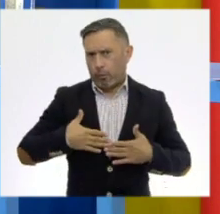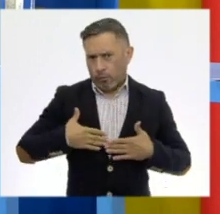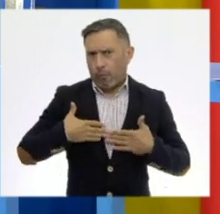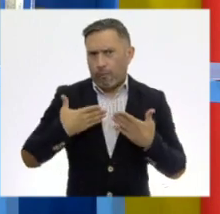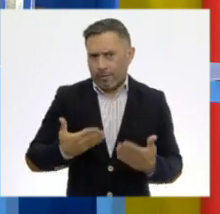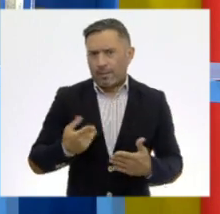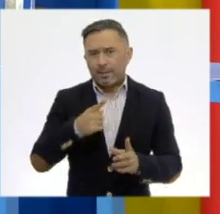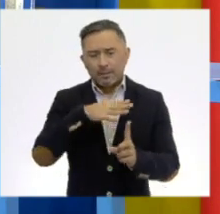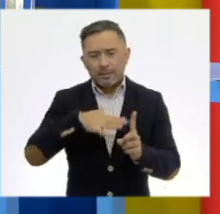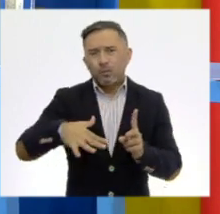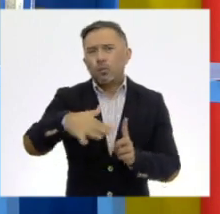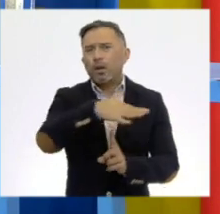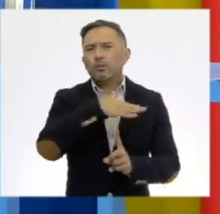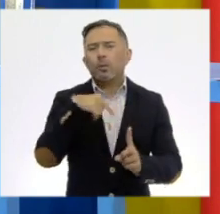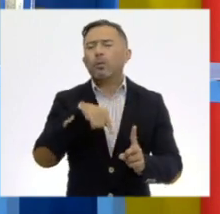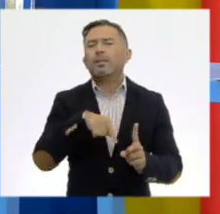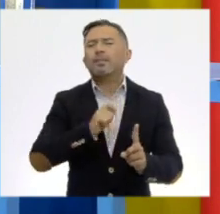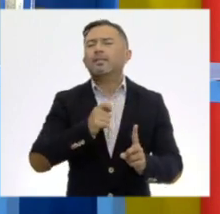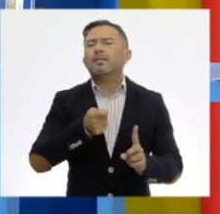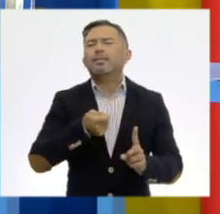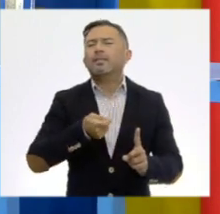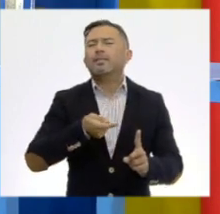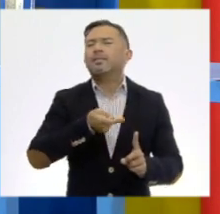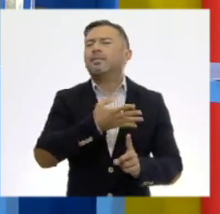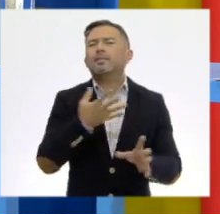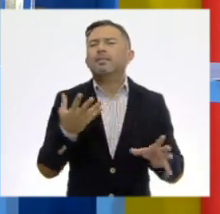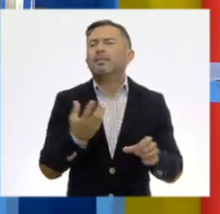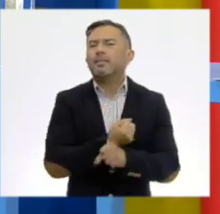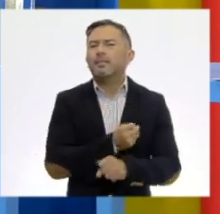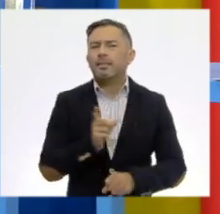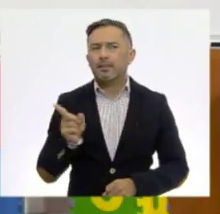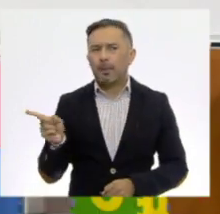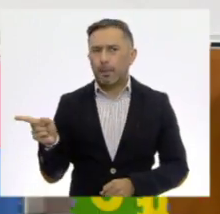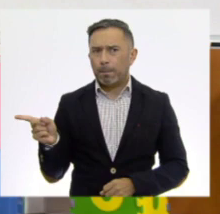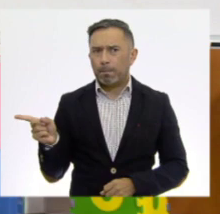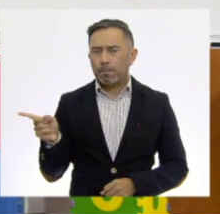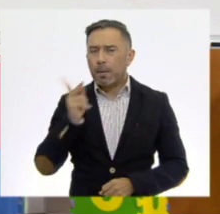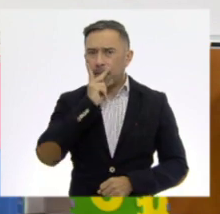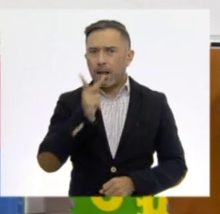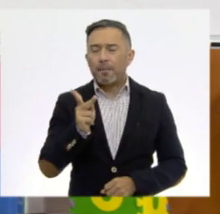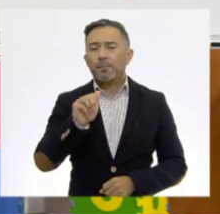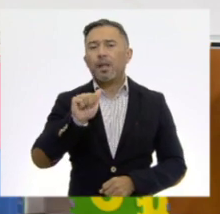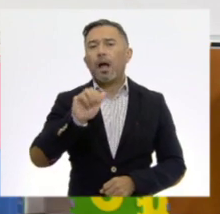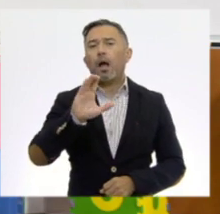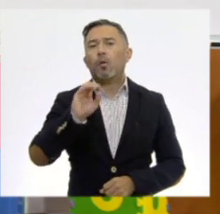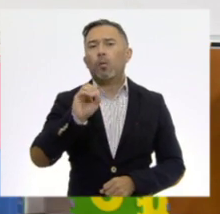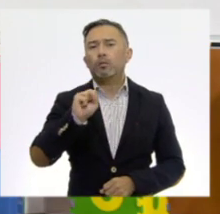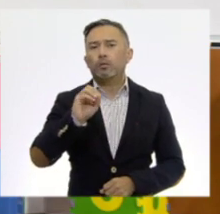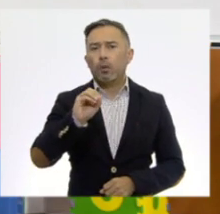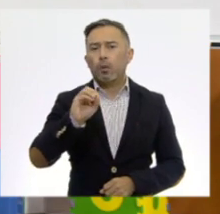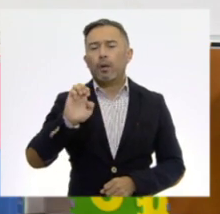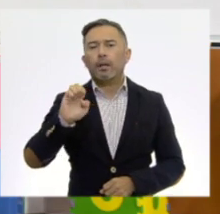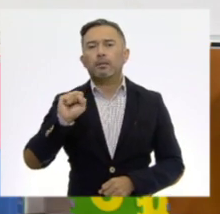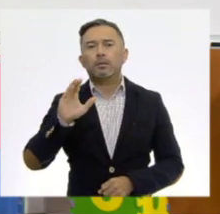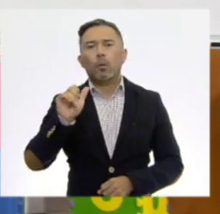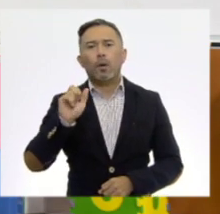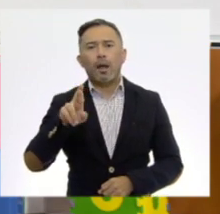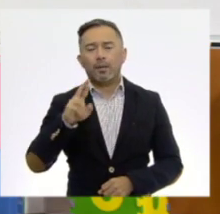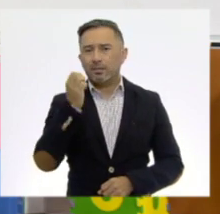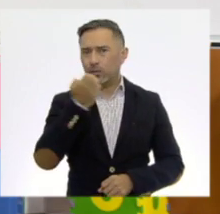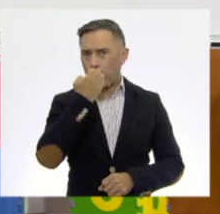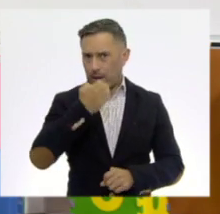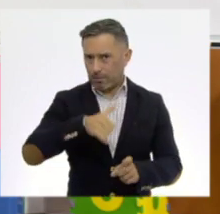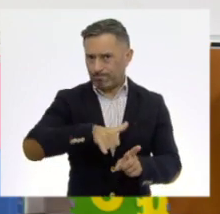a toda esta situación es acoso escolar. Muy bien, entonces, ya que sabemos cuál es el nombre de